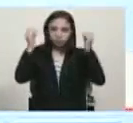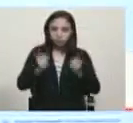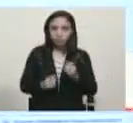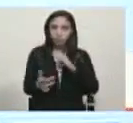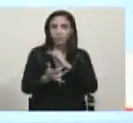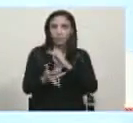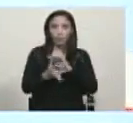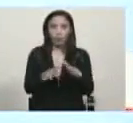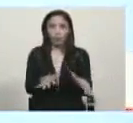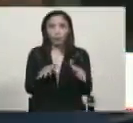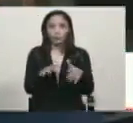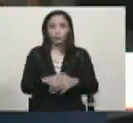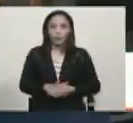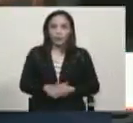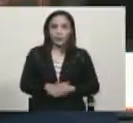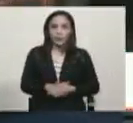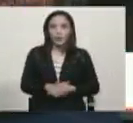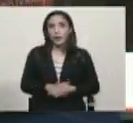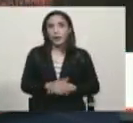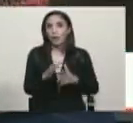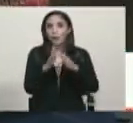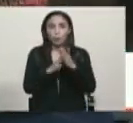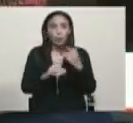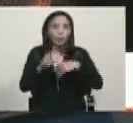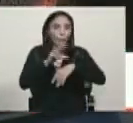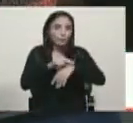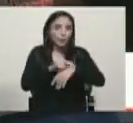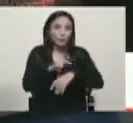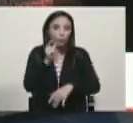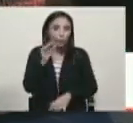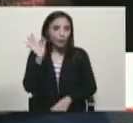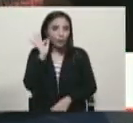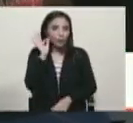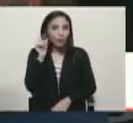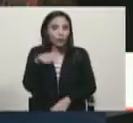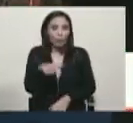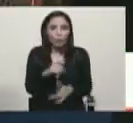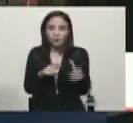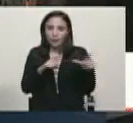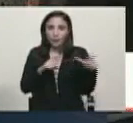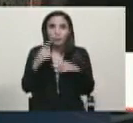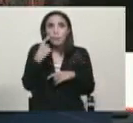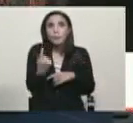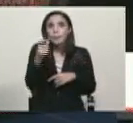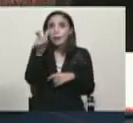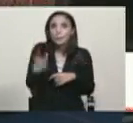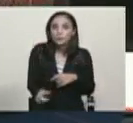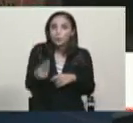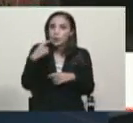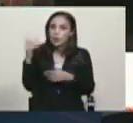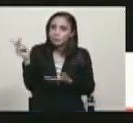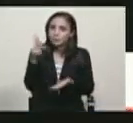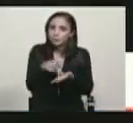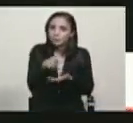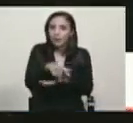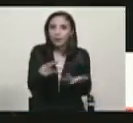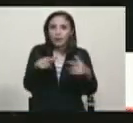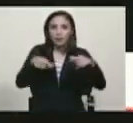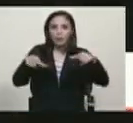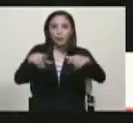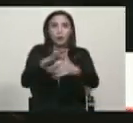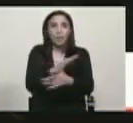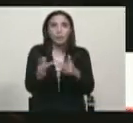tecnología, y le invitamos a todos los médicos. Ella hoy ya se trató el primer paciente en este centro de